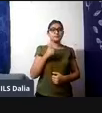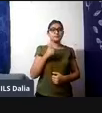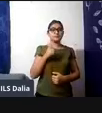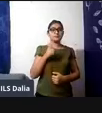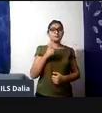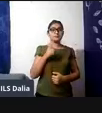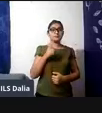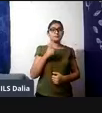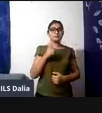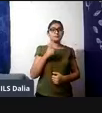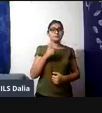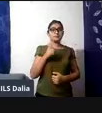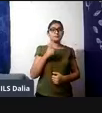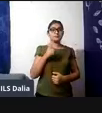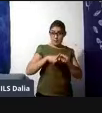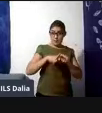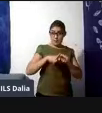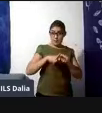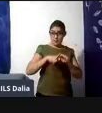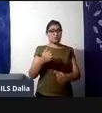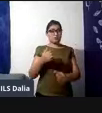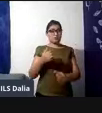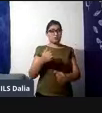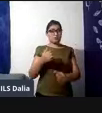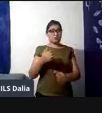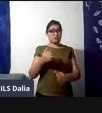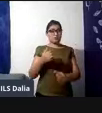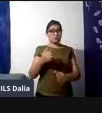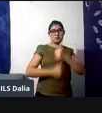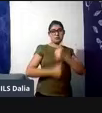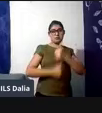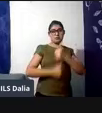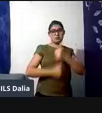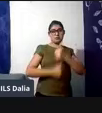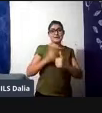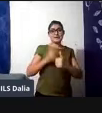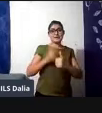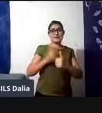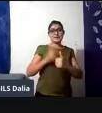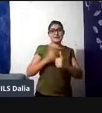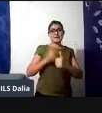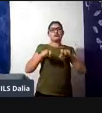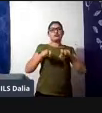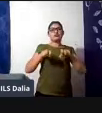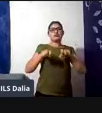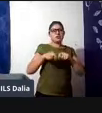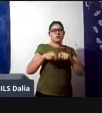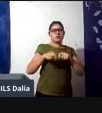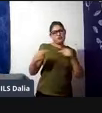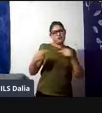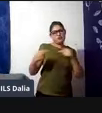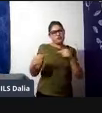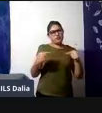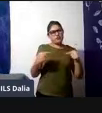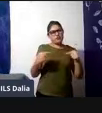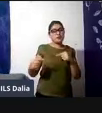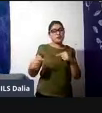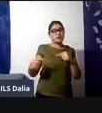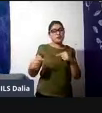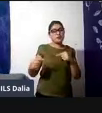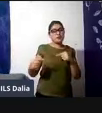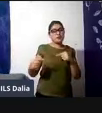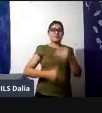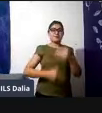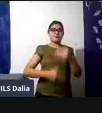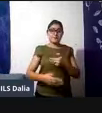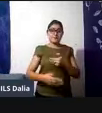en una batalla campal. Y finalmente la agresión peligrosa, ¿no? El riesgo es que los pleitos puedan llevar a golpes